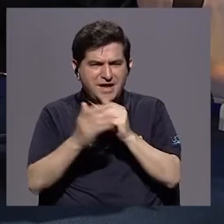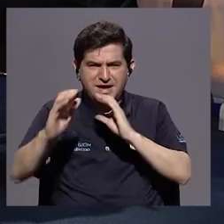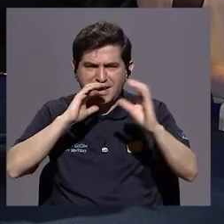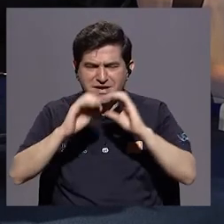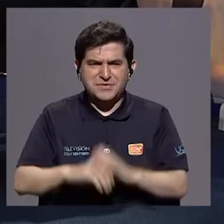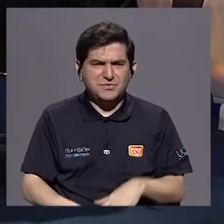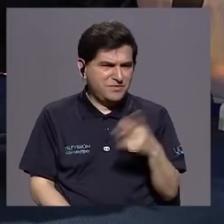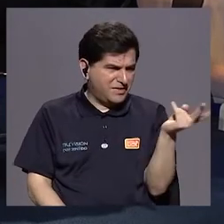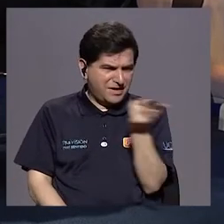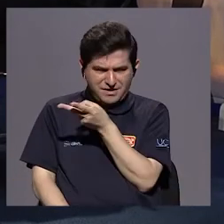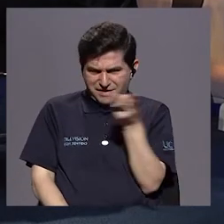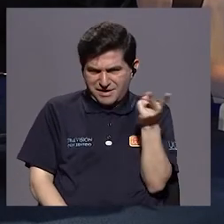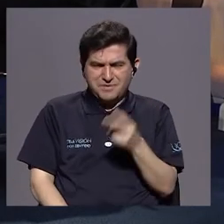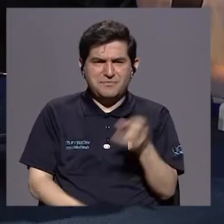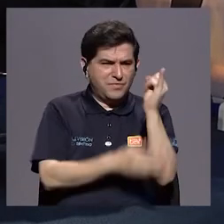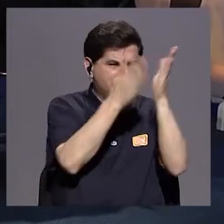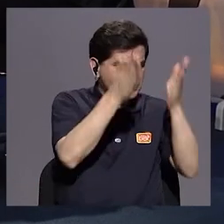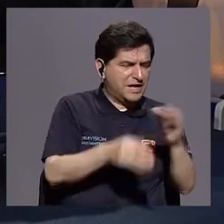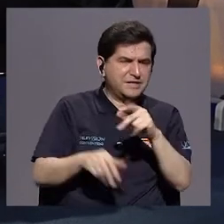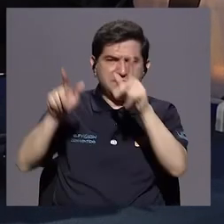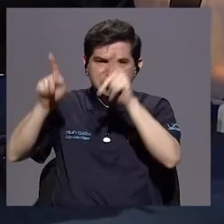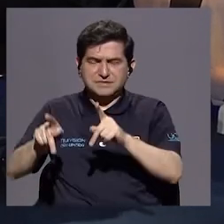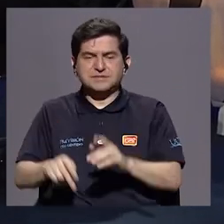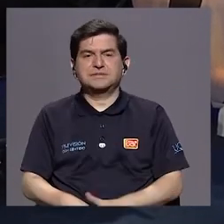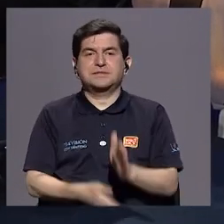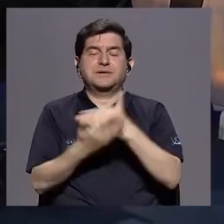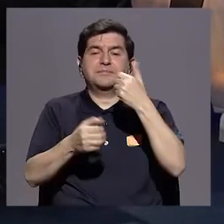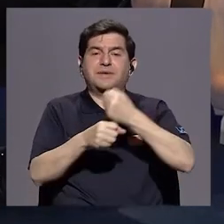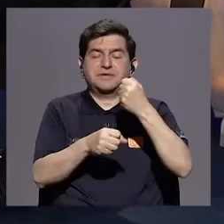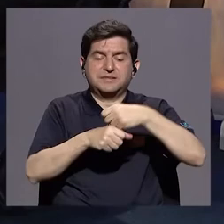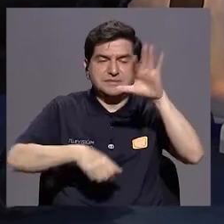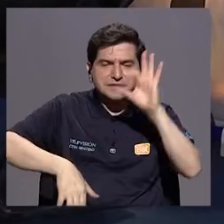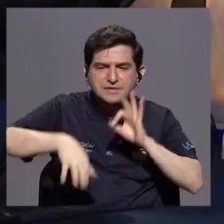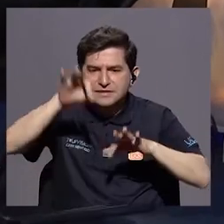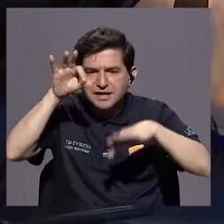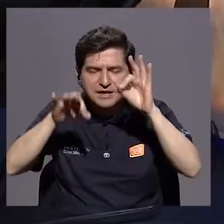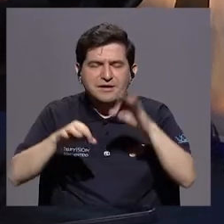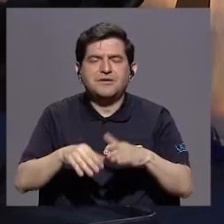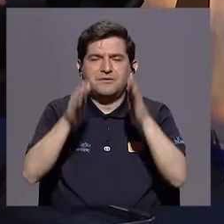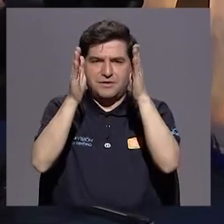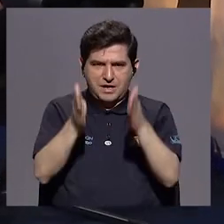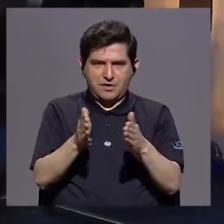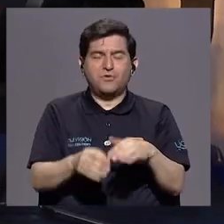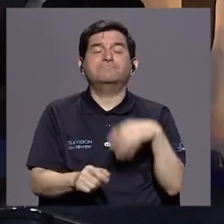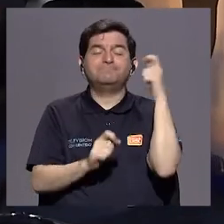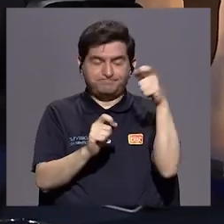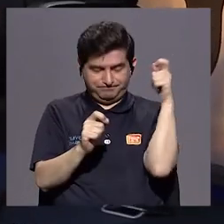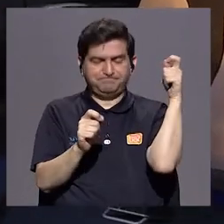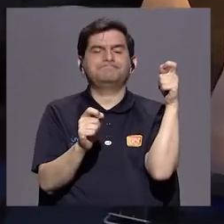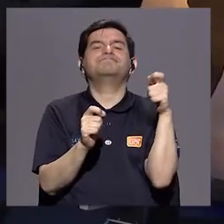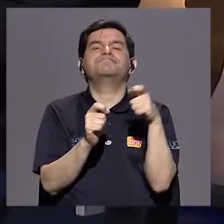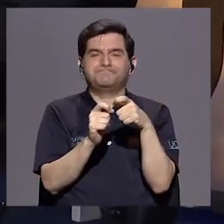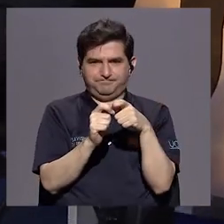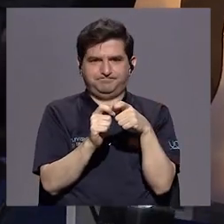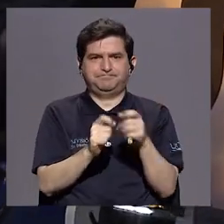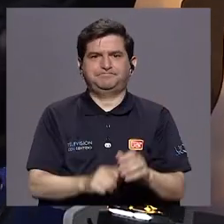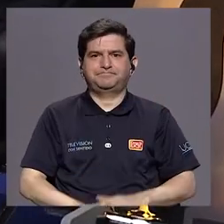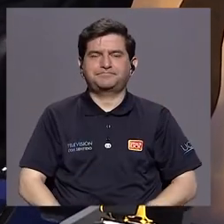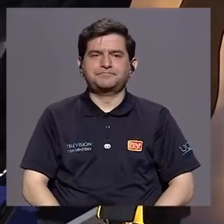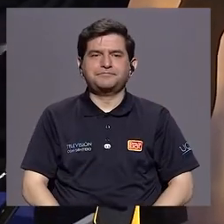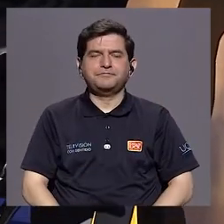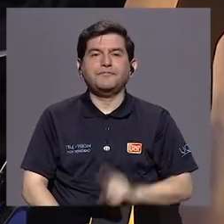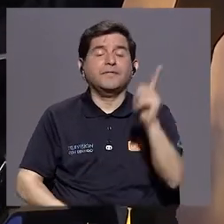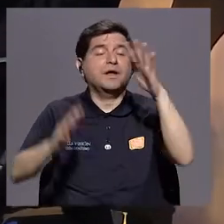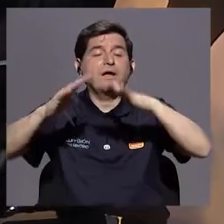entre el artista y sus públicos yo creo que parte del trabajo del curador y de la curaduría es eso exactamente ya sea